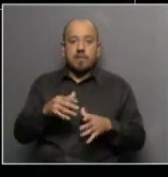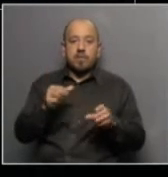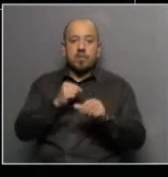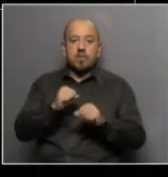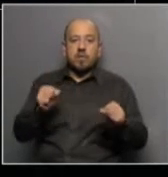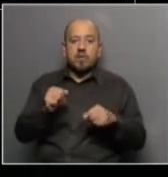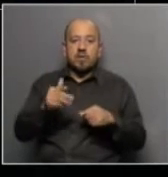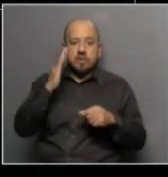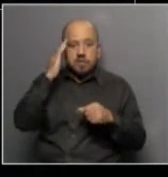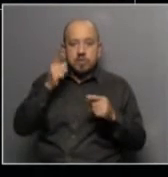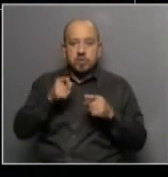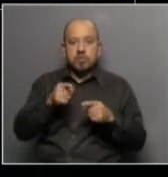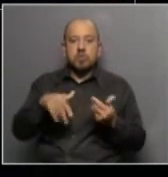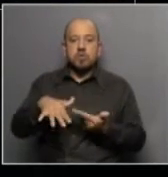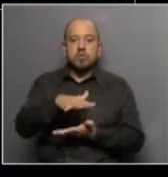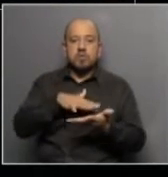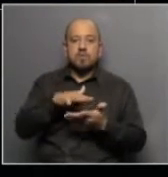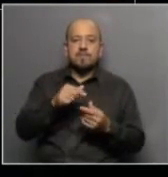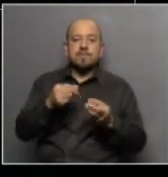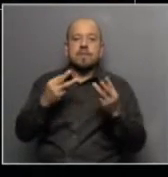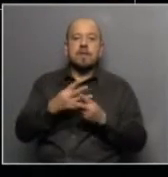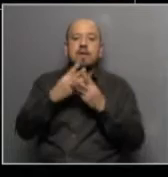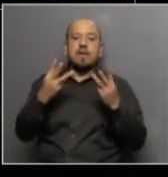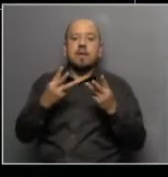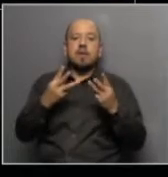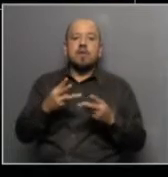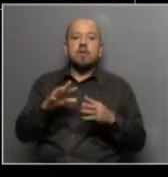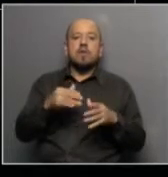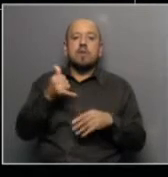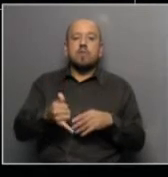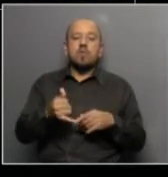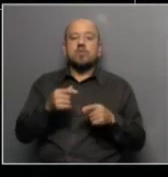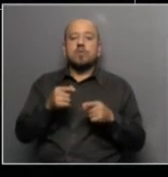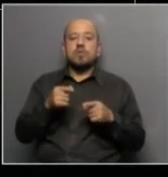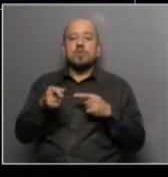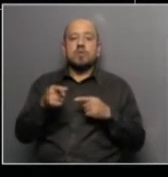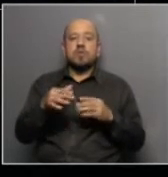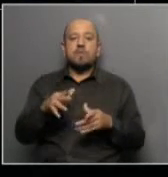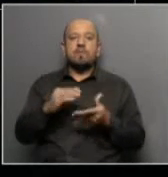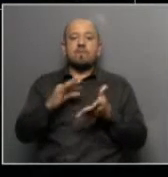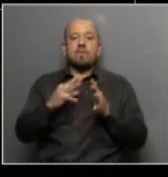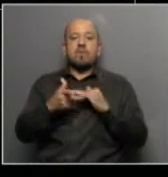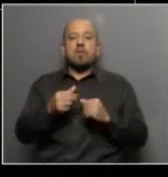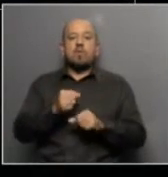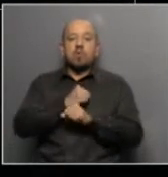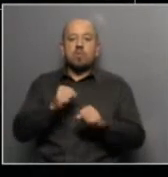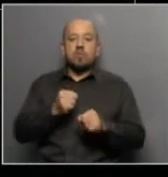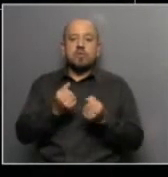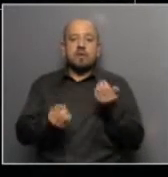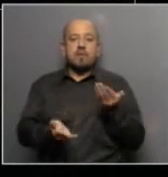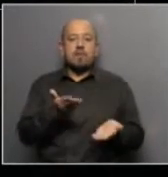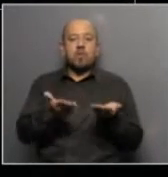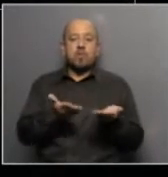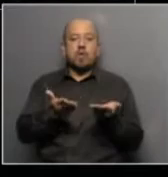poder conocer su condición. En general, lo que también contamos es con ciertos mecanismos que nos permiten evaluar